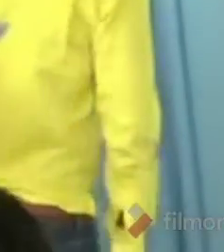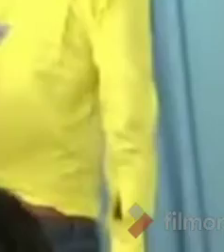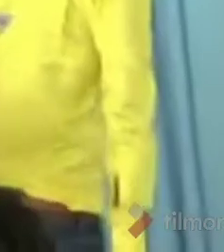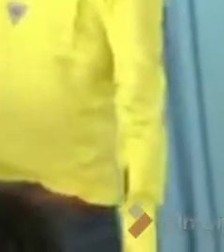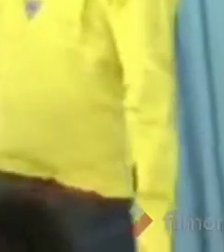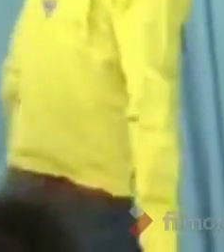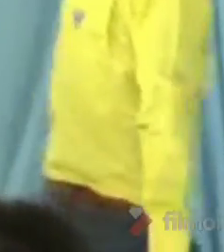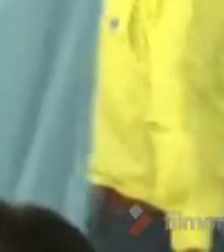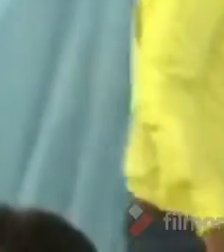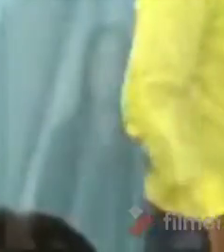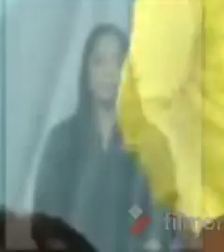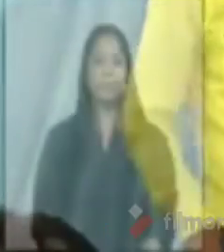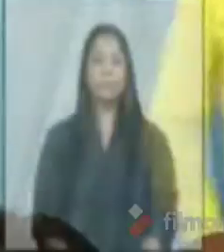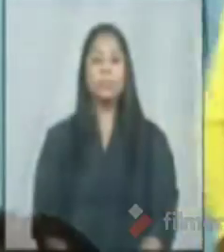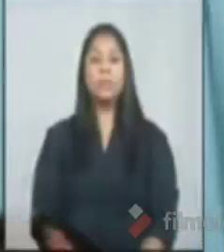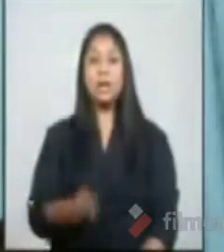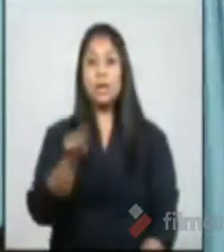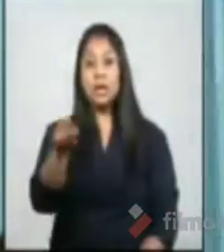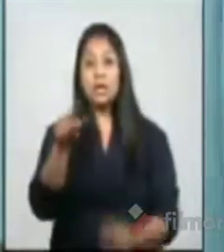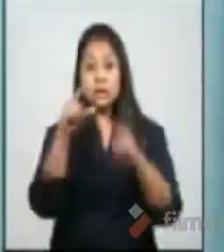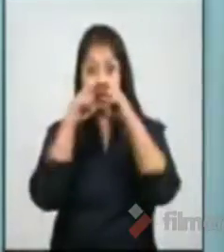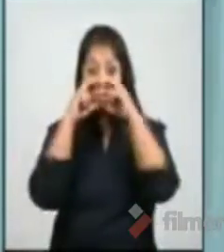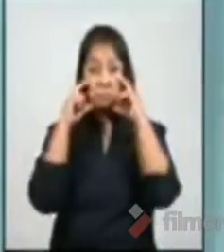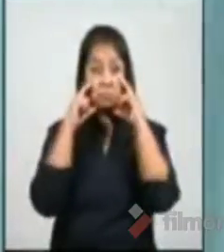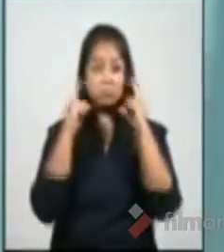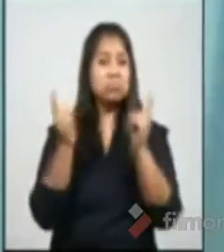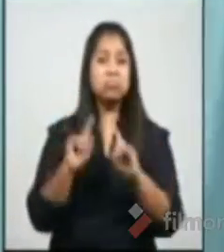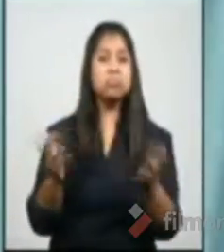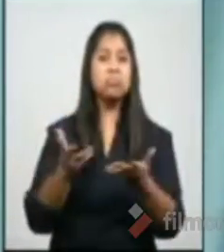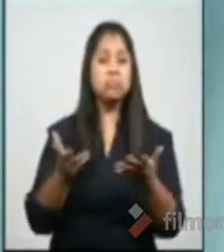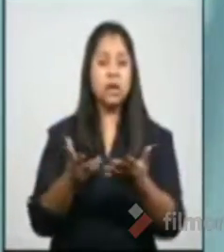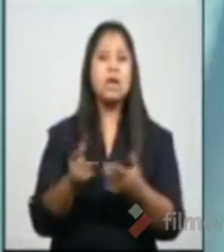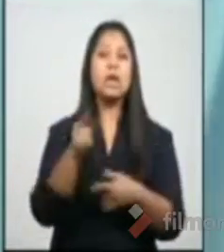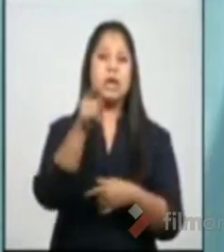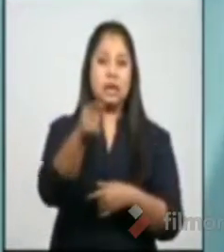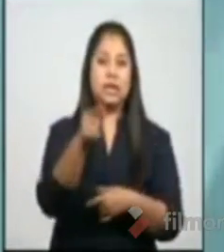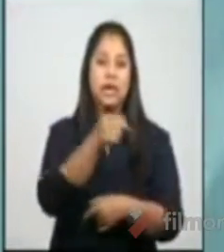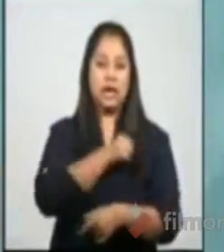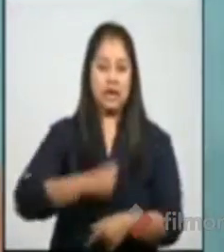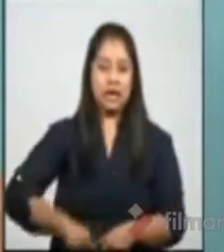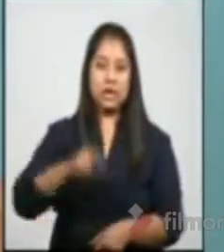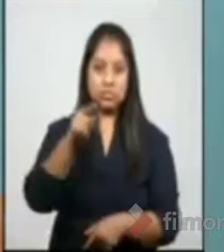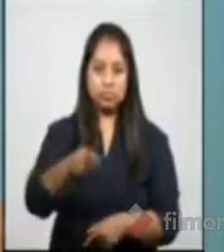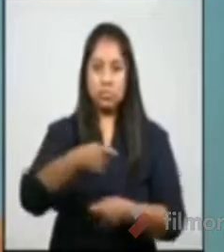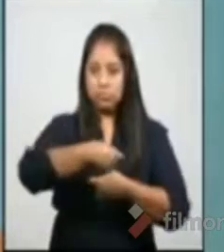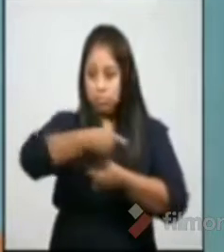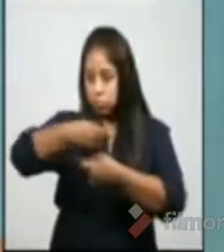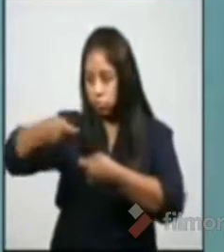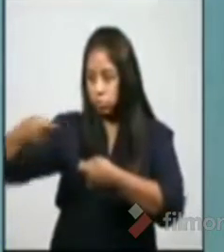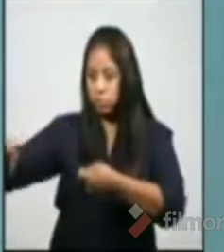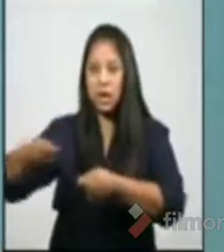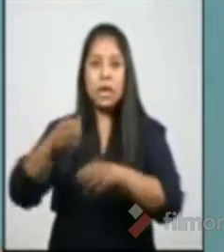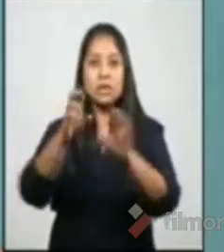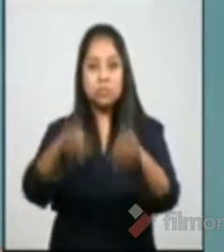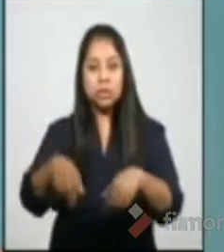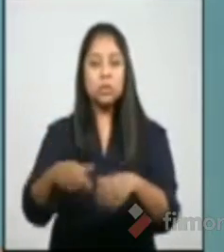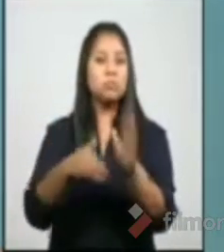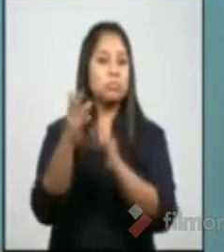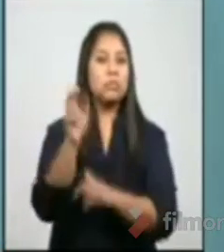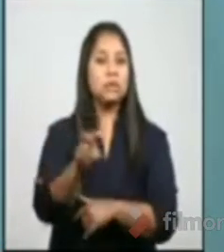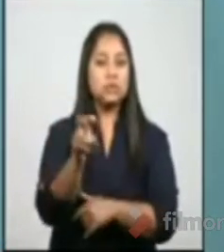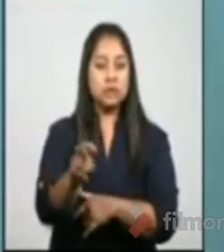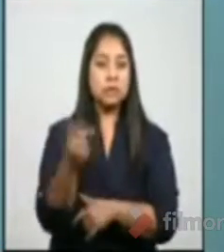Esas mascarillas, señores alcaldes, es para que ustedes se las entreguen a la gente que más lo necesite, para que nos aseguremos